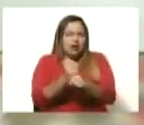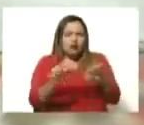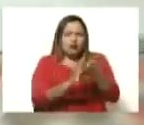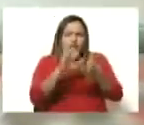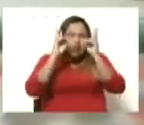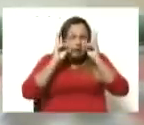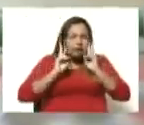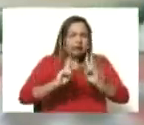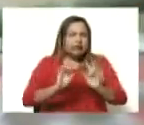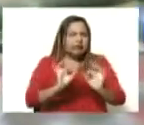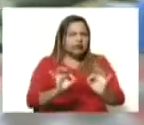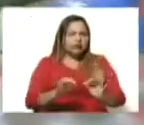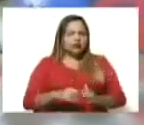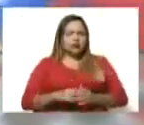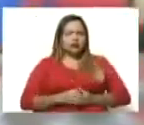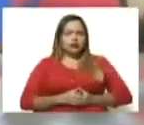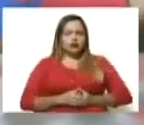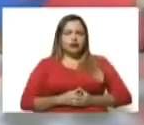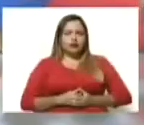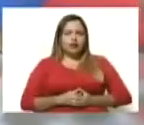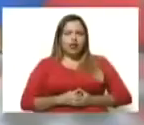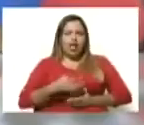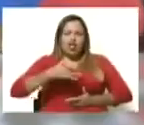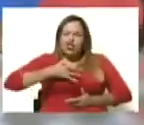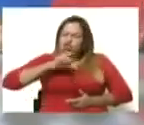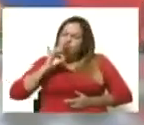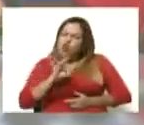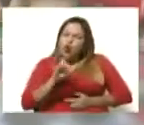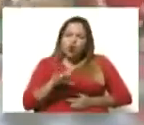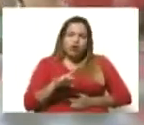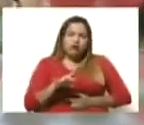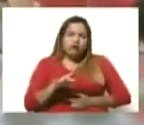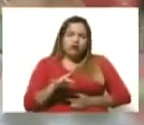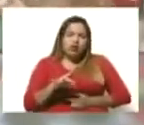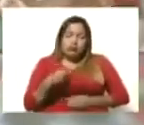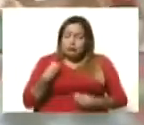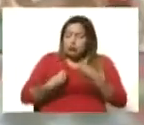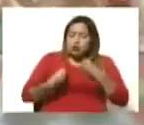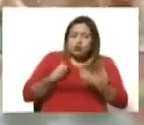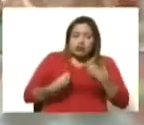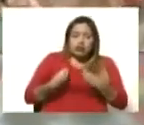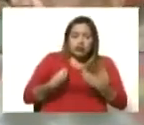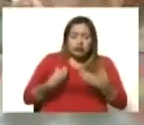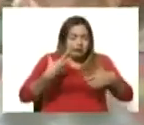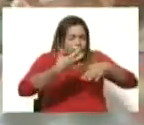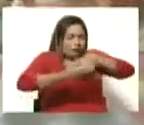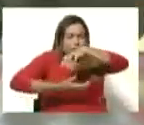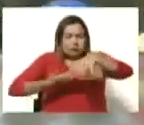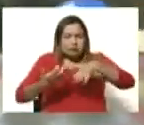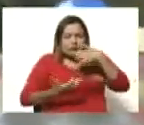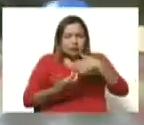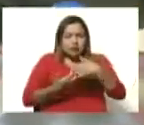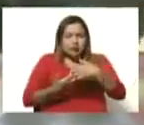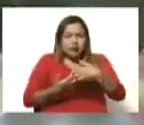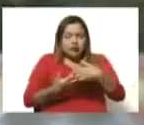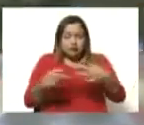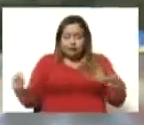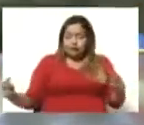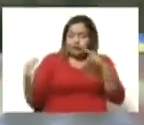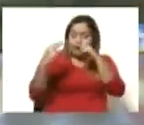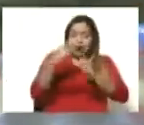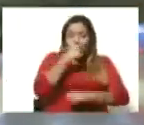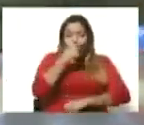limpieza. El dolor, la incertidumbre y la crisis se veía en los ojos de todos